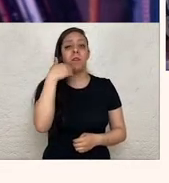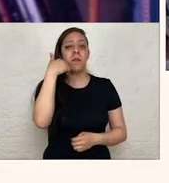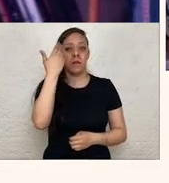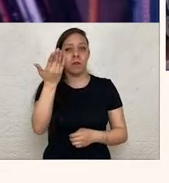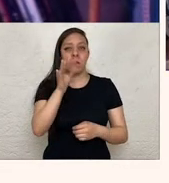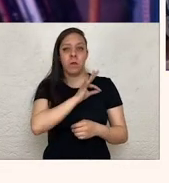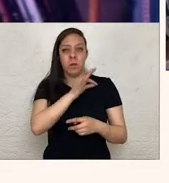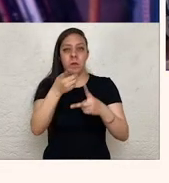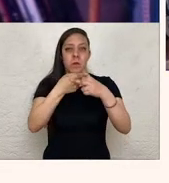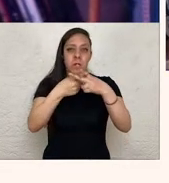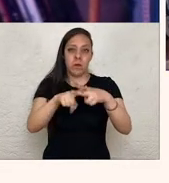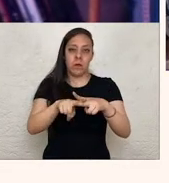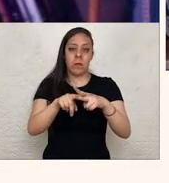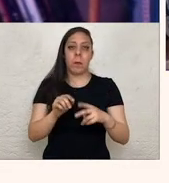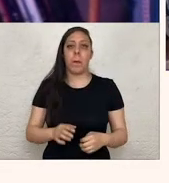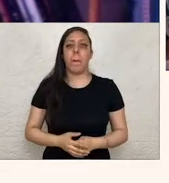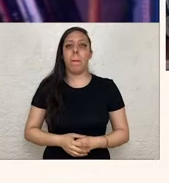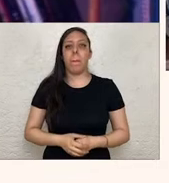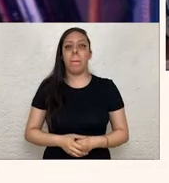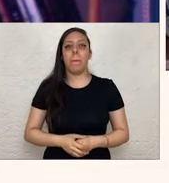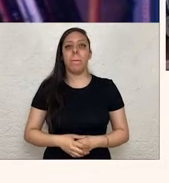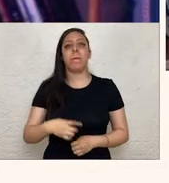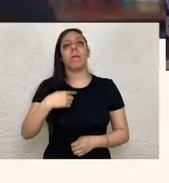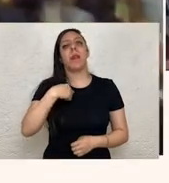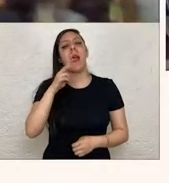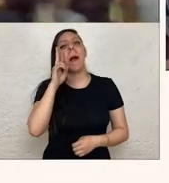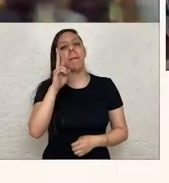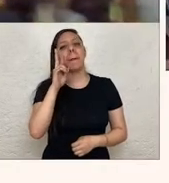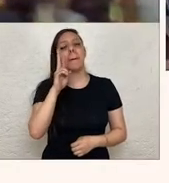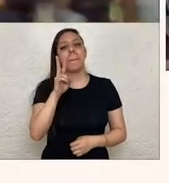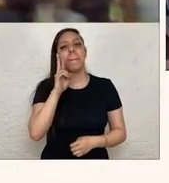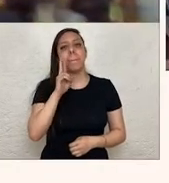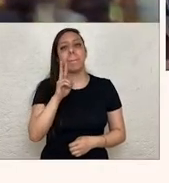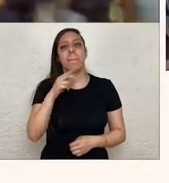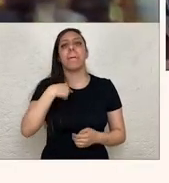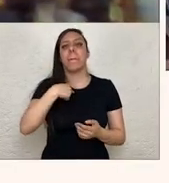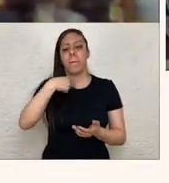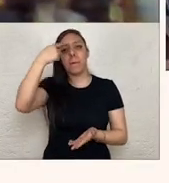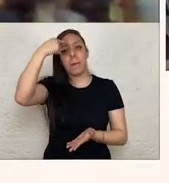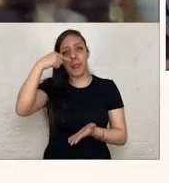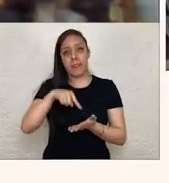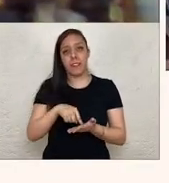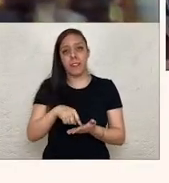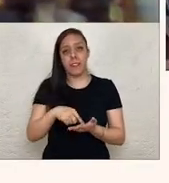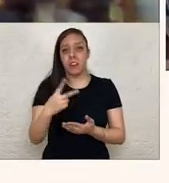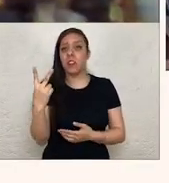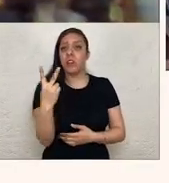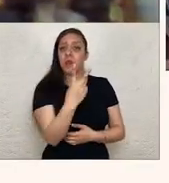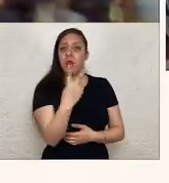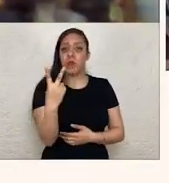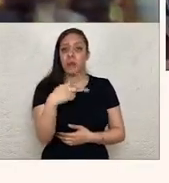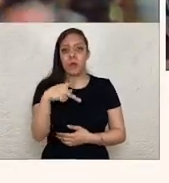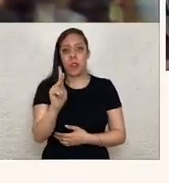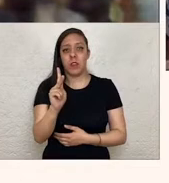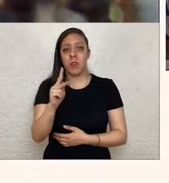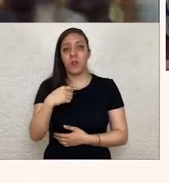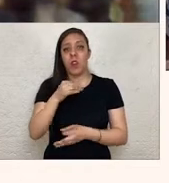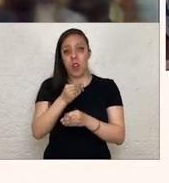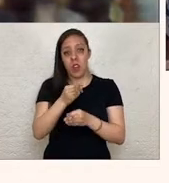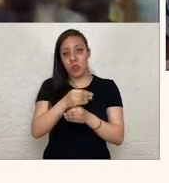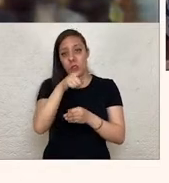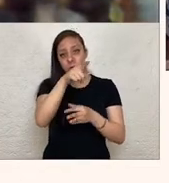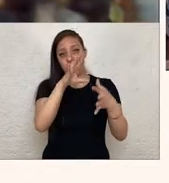Camila, si quieres empezar. Mira, a mí me parece muy bella, es decir, lo que las